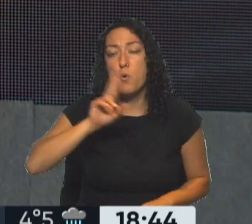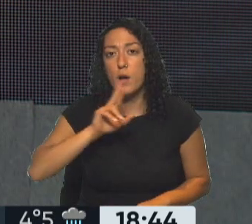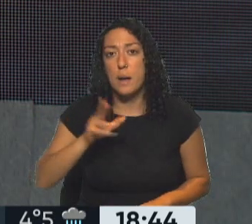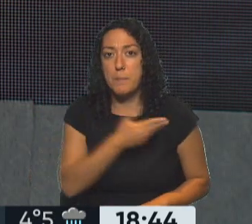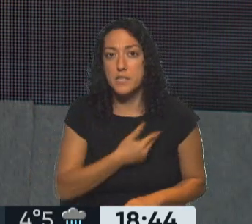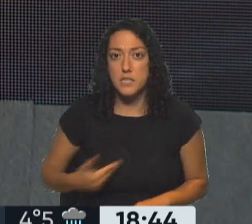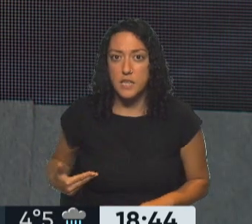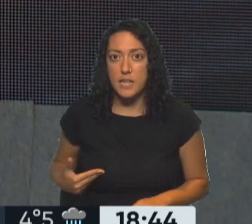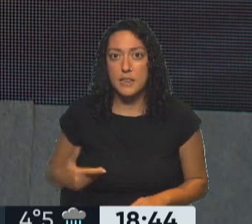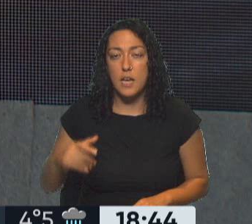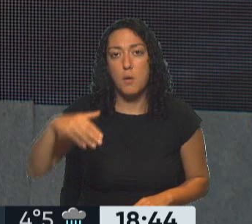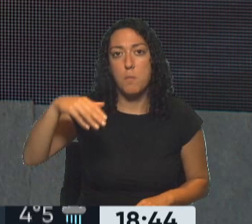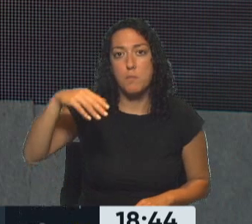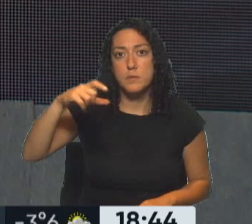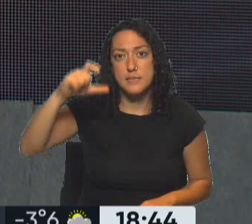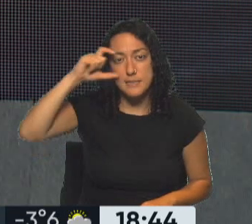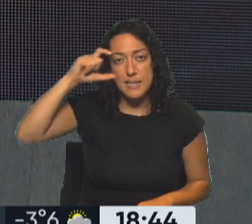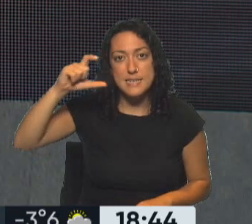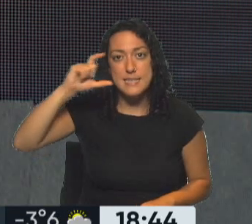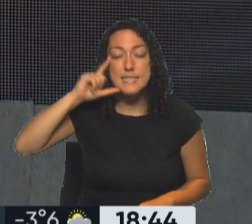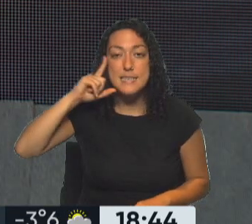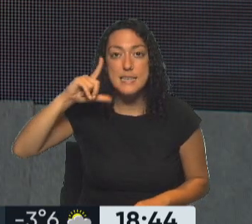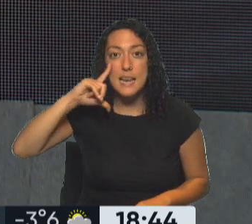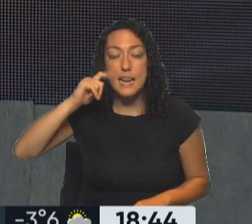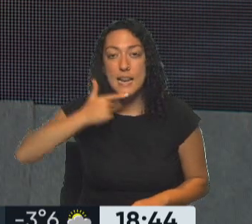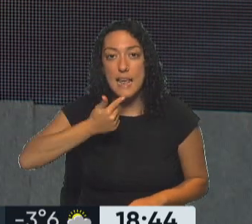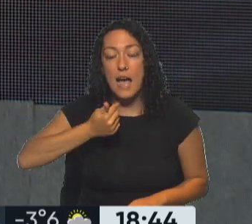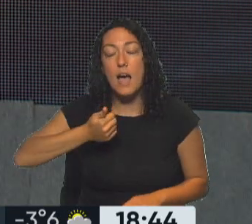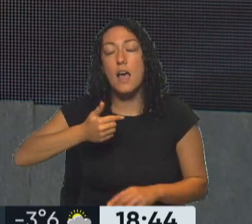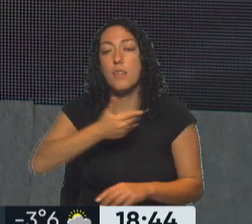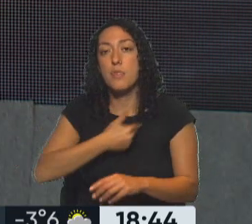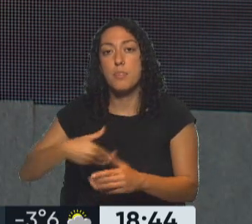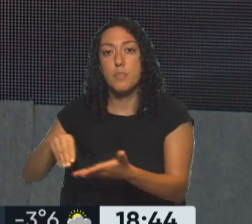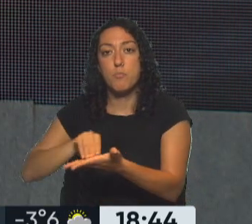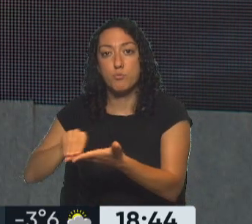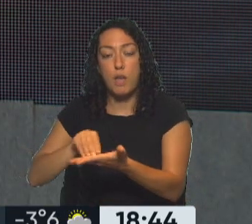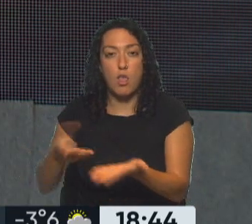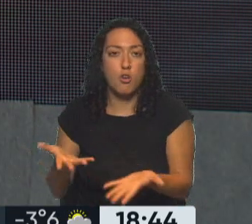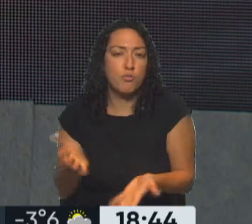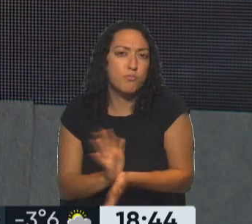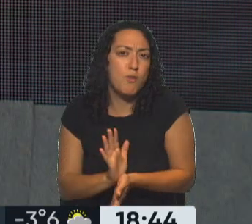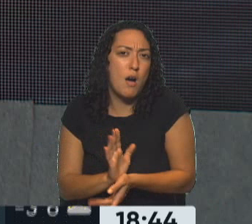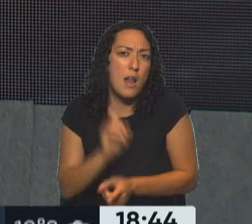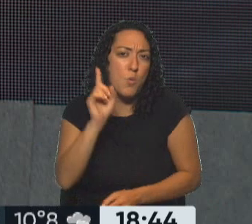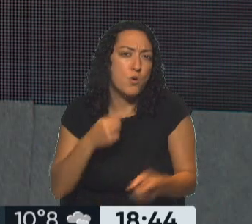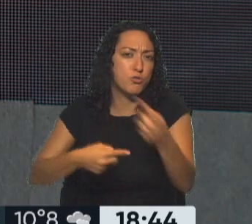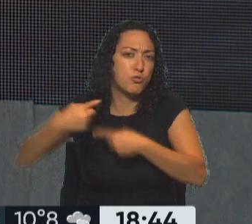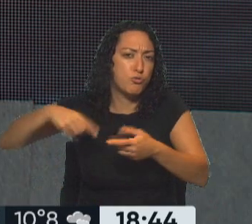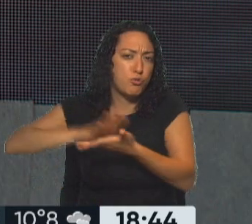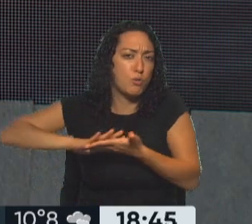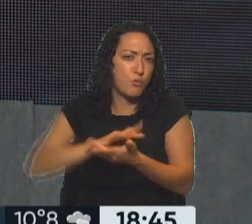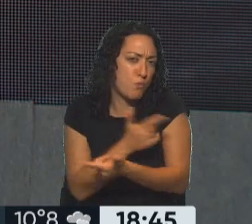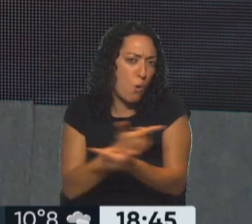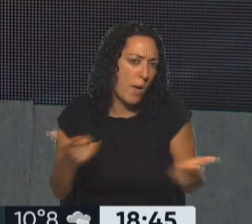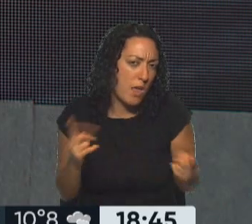cuerpo en este caso Cecilia Morón entonces hay espacios donde no hay retorno y cuáles son las recomendaciones